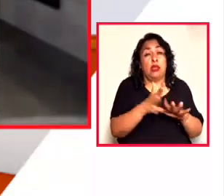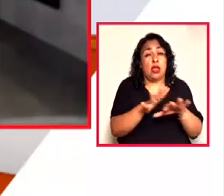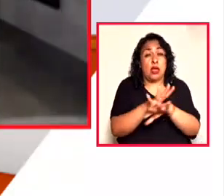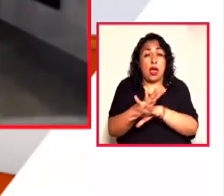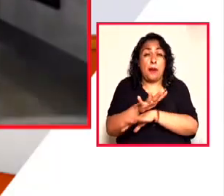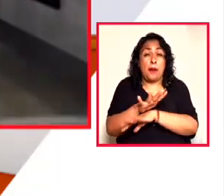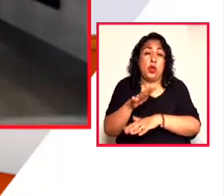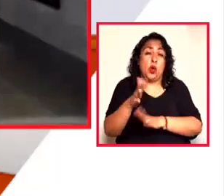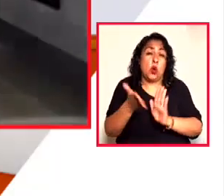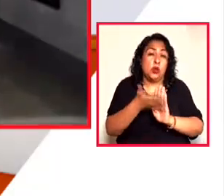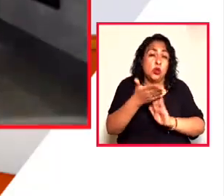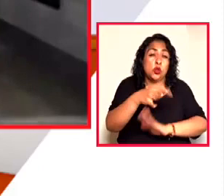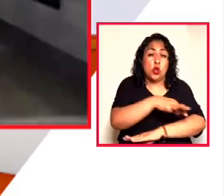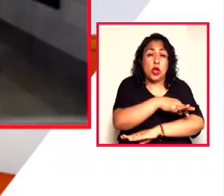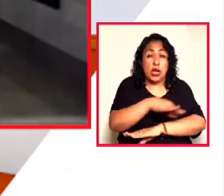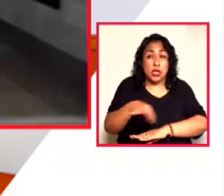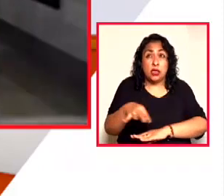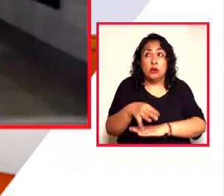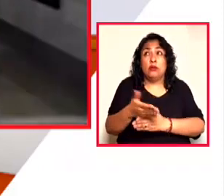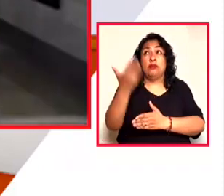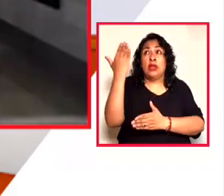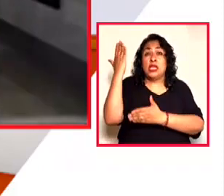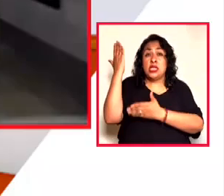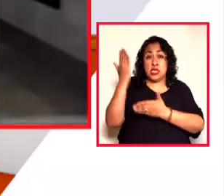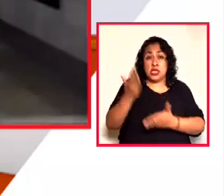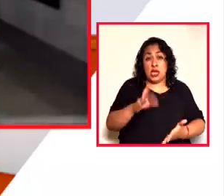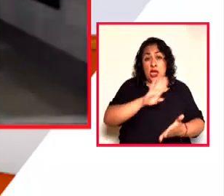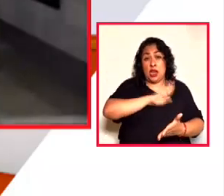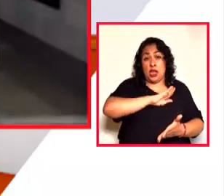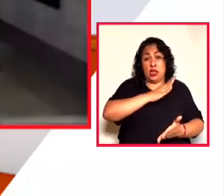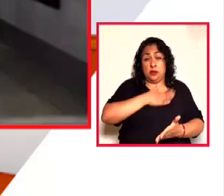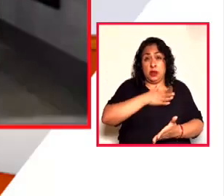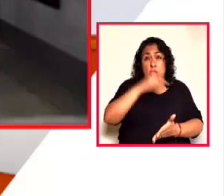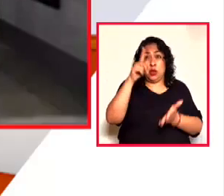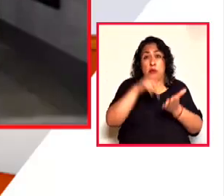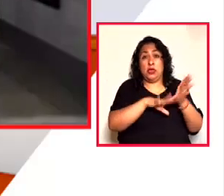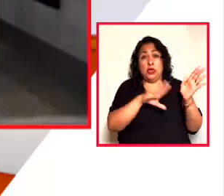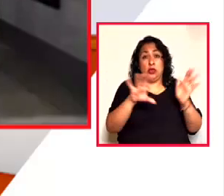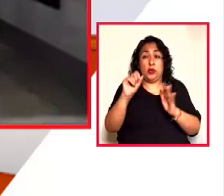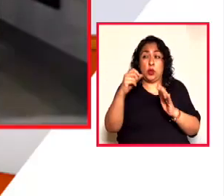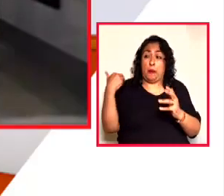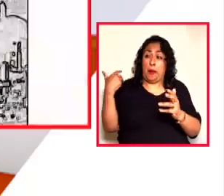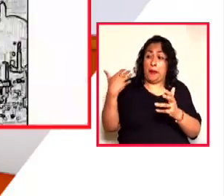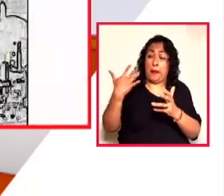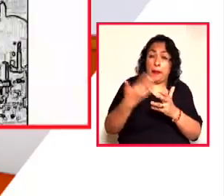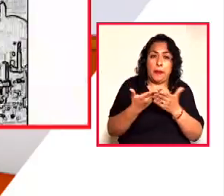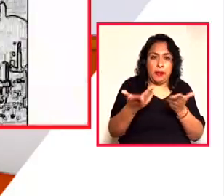arquitectónicas que se han vivido desde la llegada de los españoles en 1521.